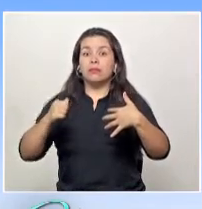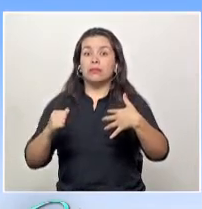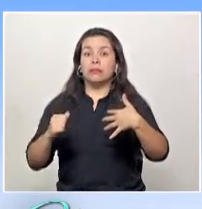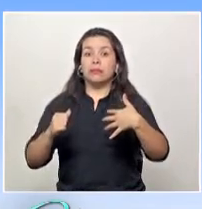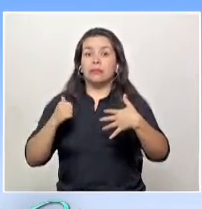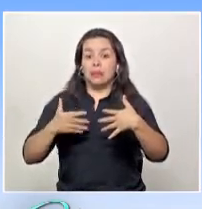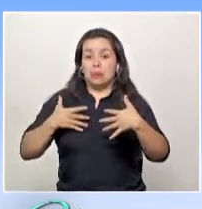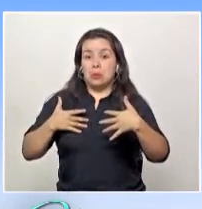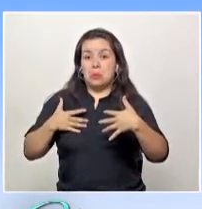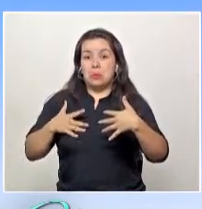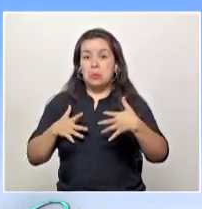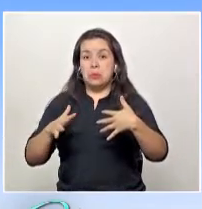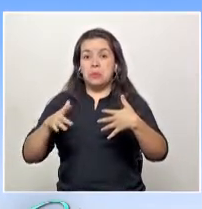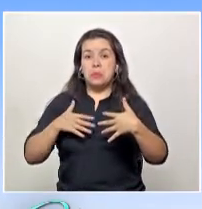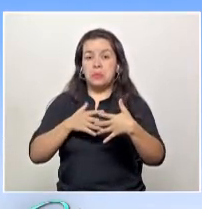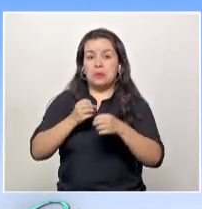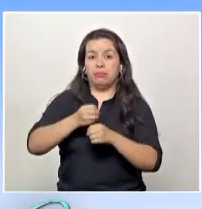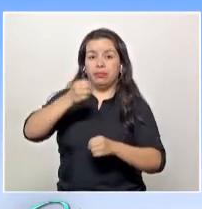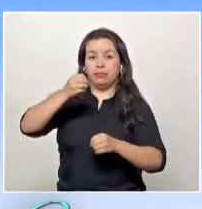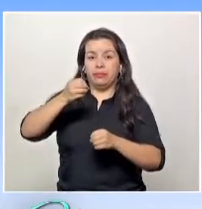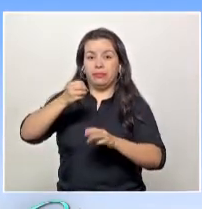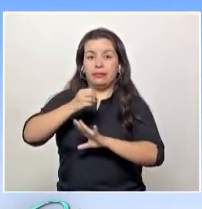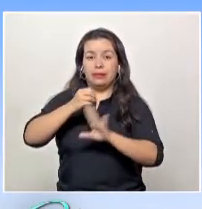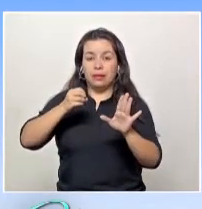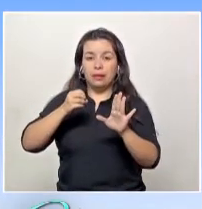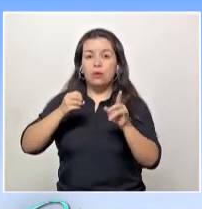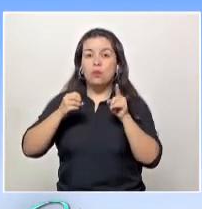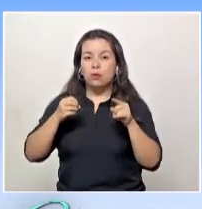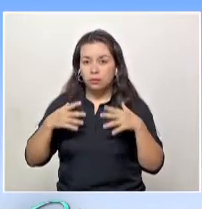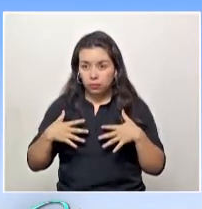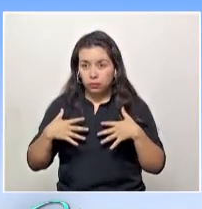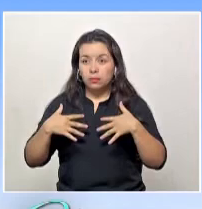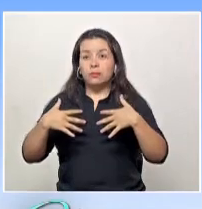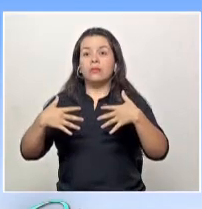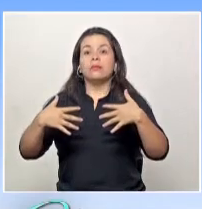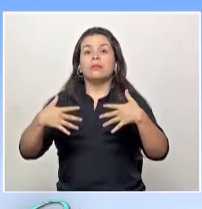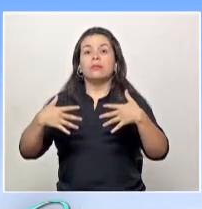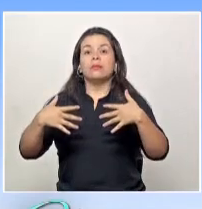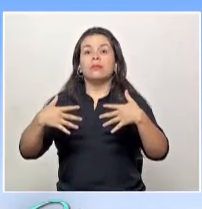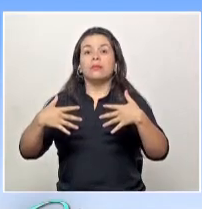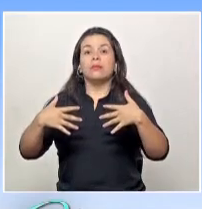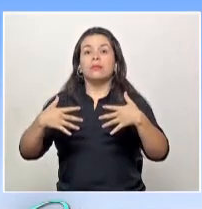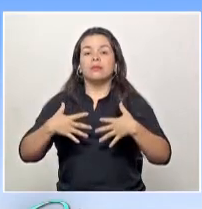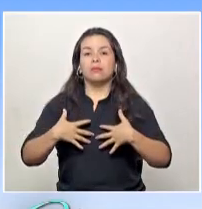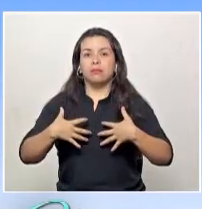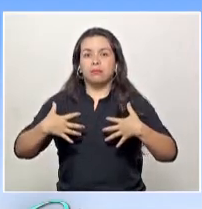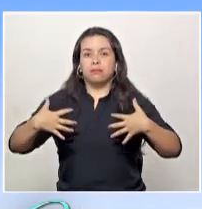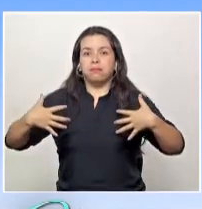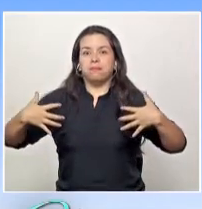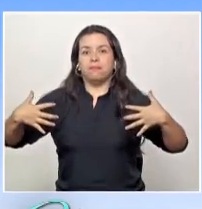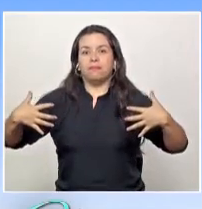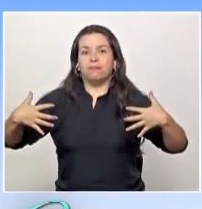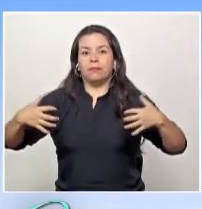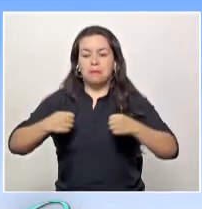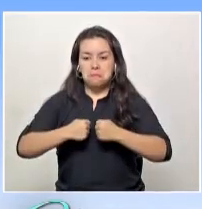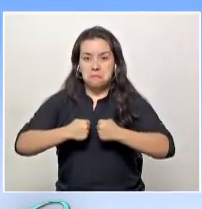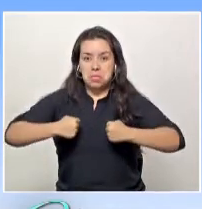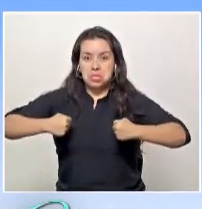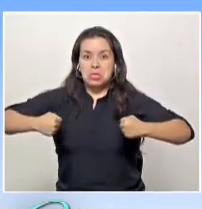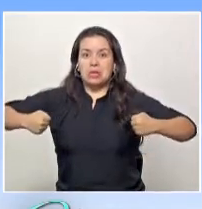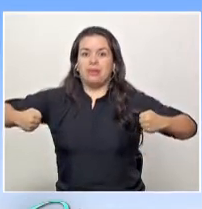los nervios por la columna. Y entonces, cuando uno hace esto, se extiende ese nervio, se estira, se